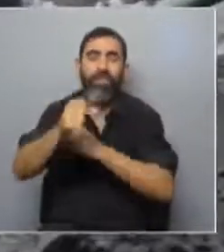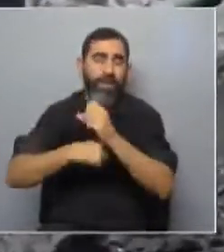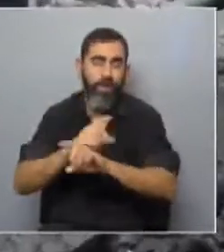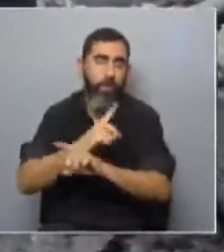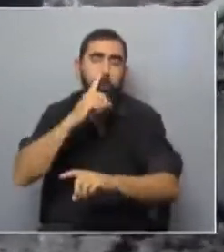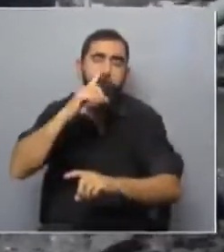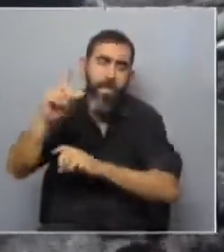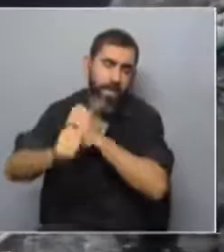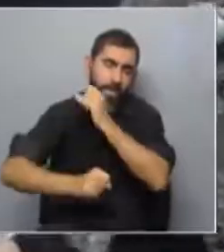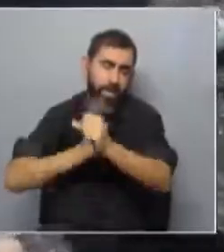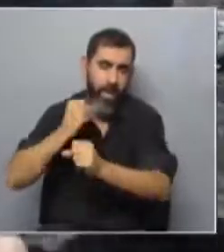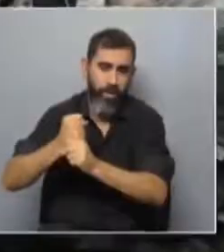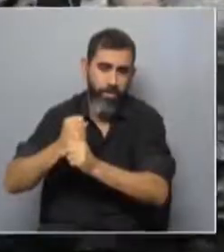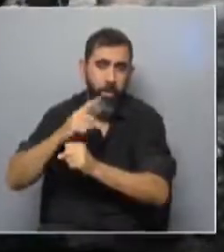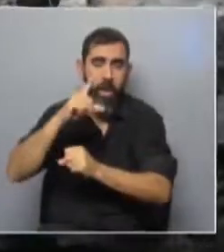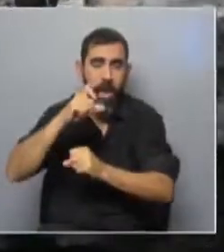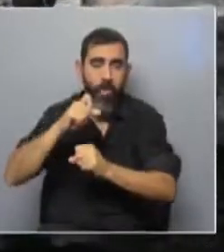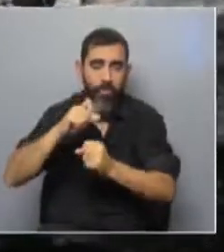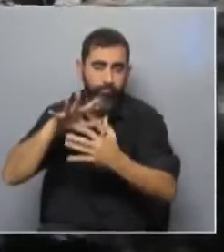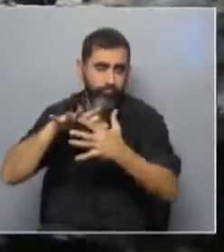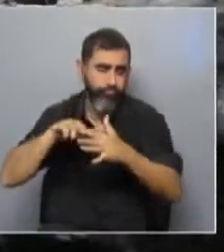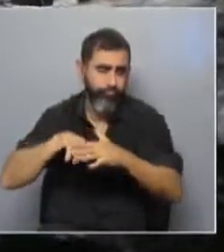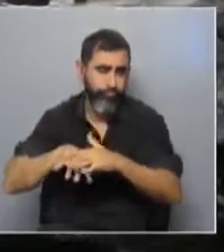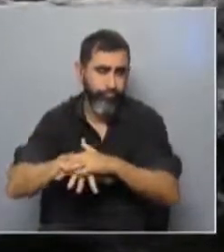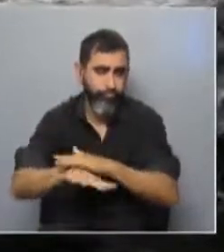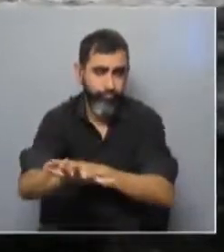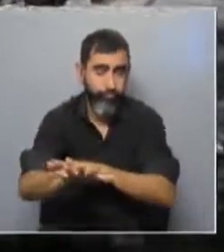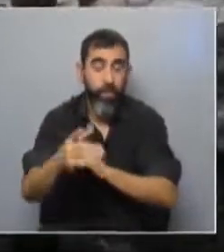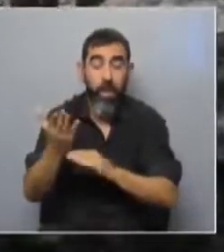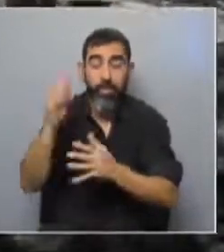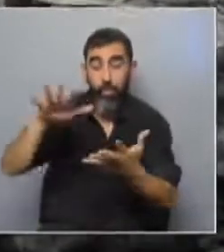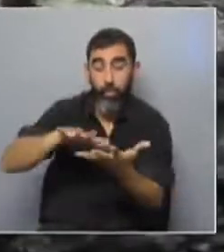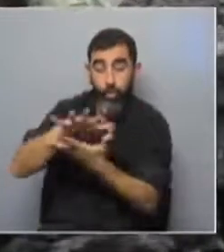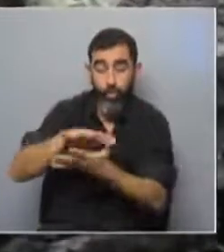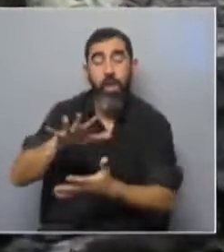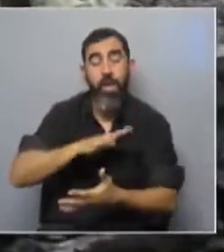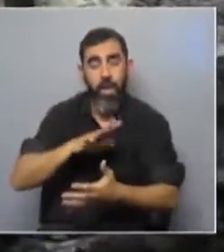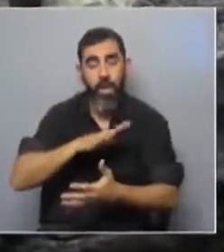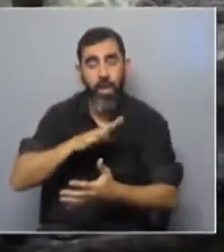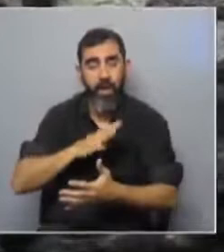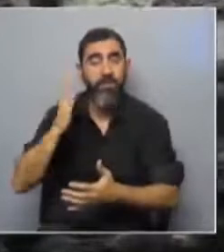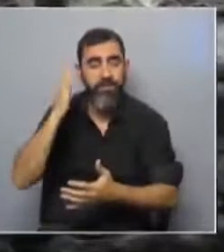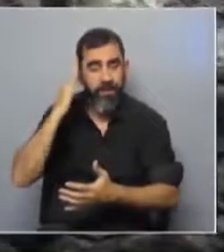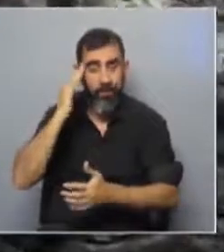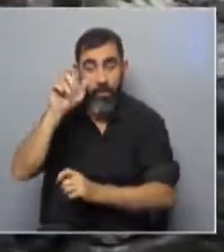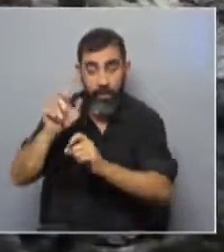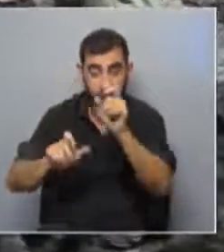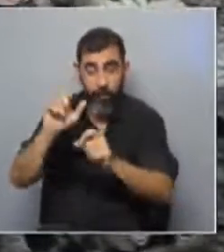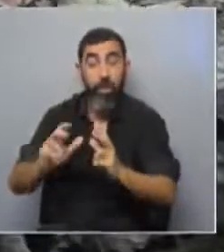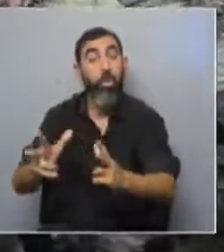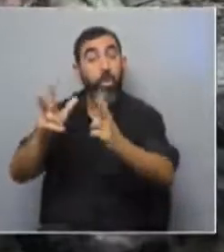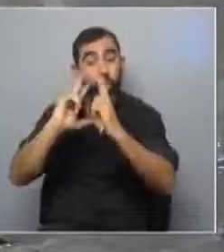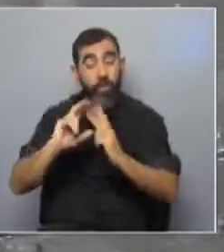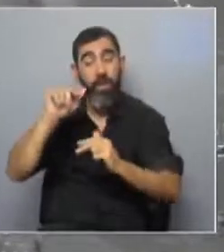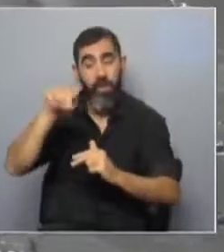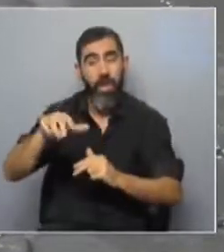largo de miles de años, el agua fue erosionando, porque nosotros en aquella zona encontrábamos, sabemos de gente que nos ha dicho,